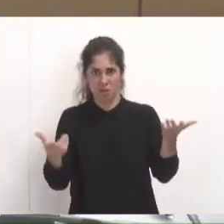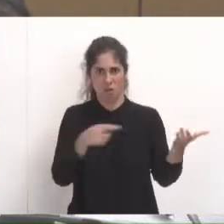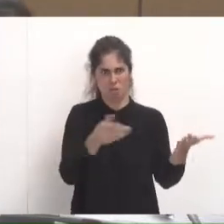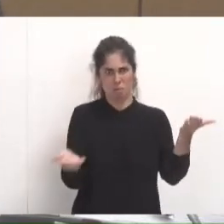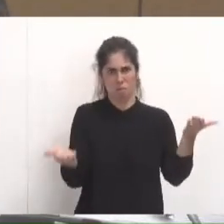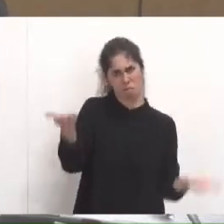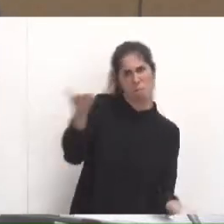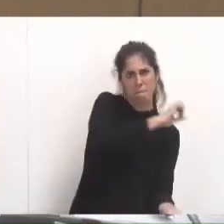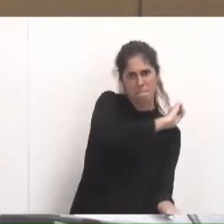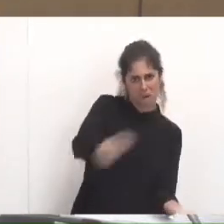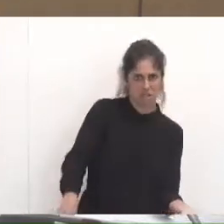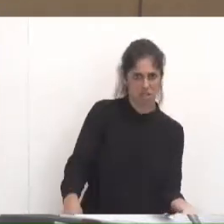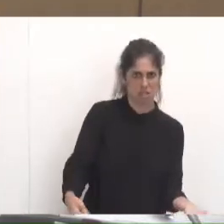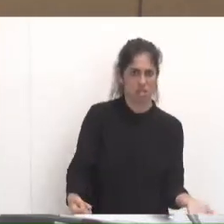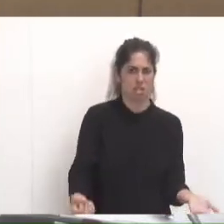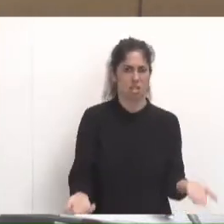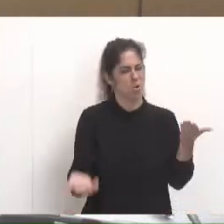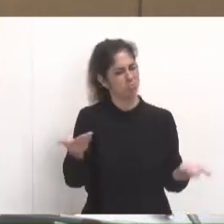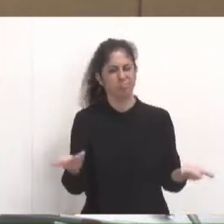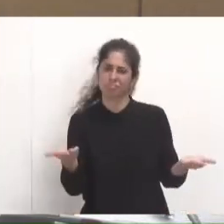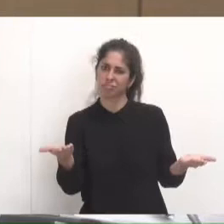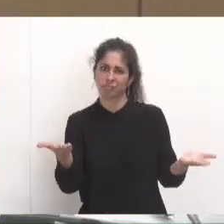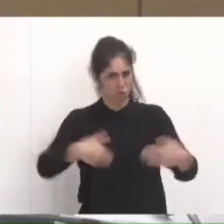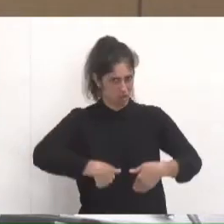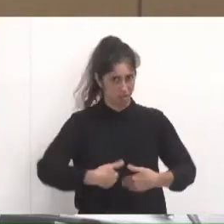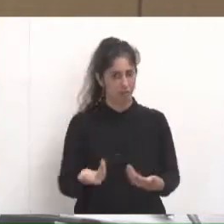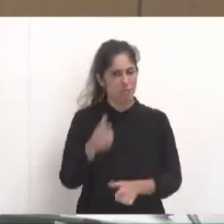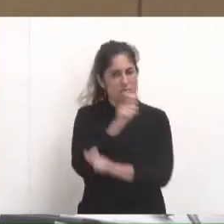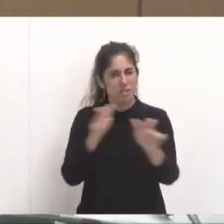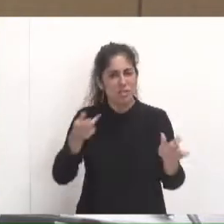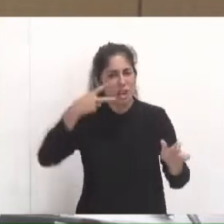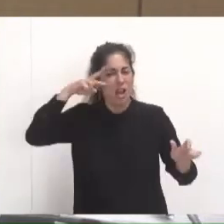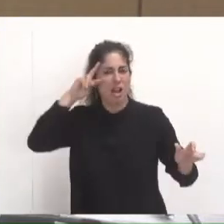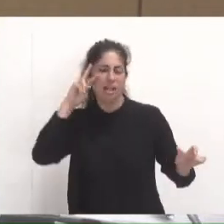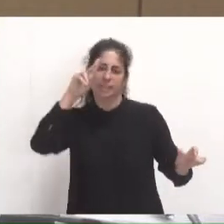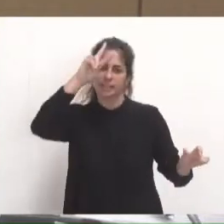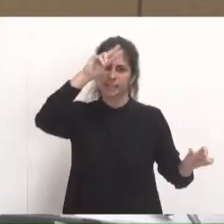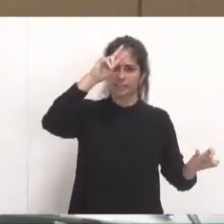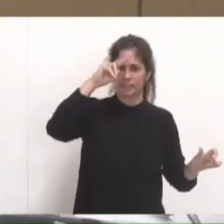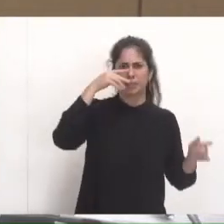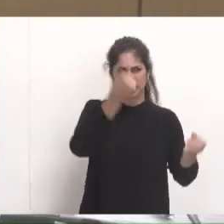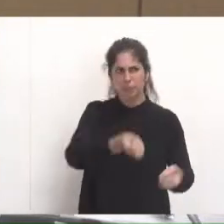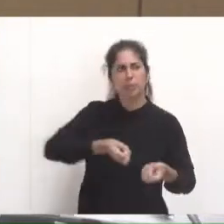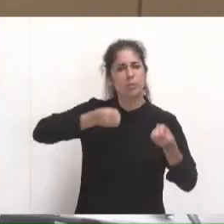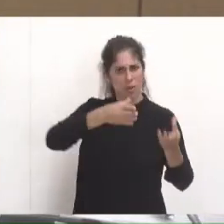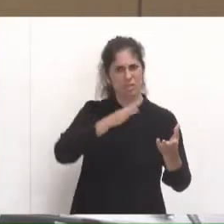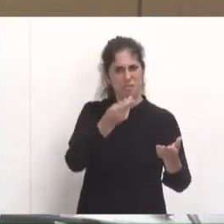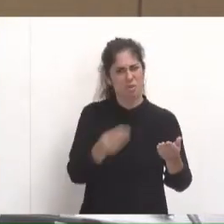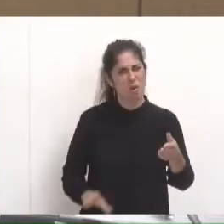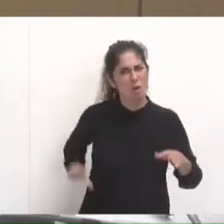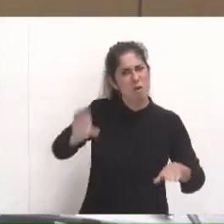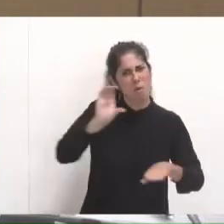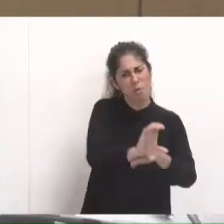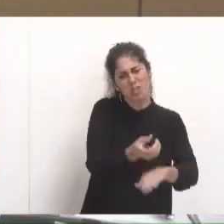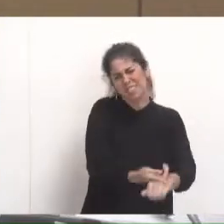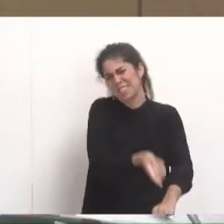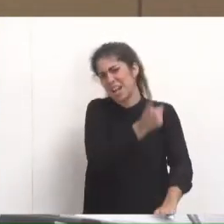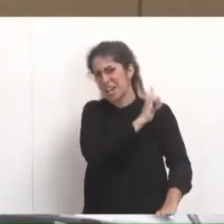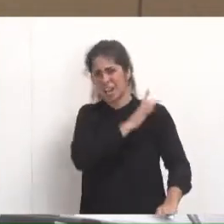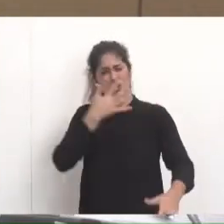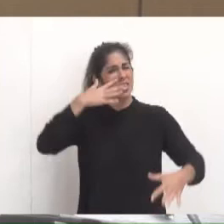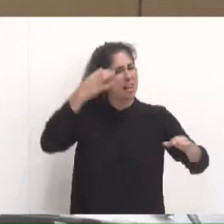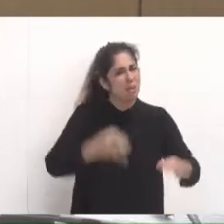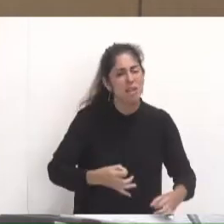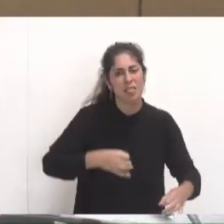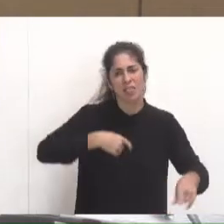diputados se han manifestado preocupados por el tan elevado desembolso que no contribuye a solucionar los